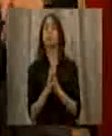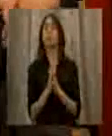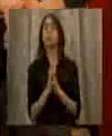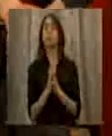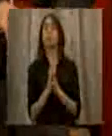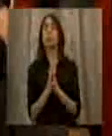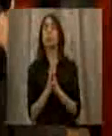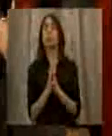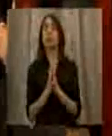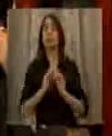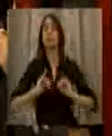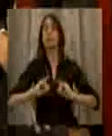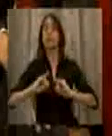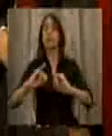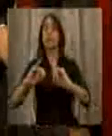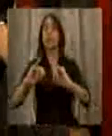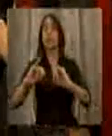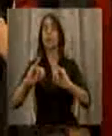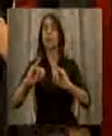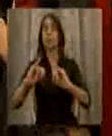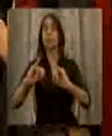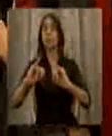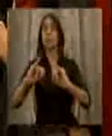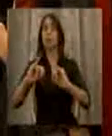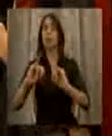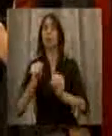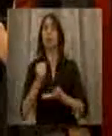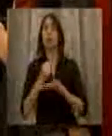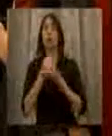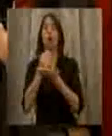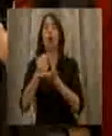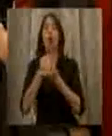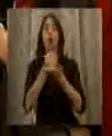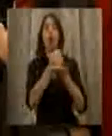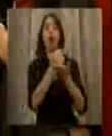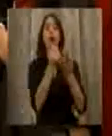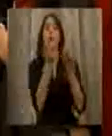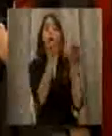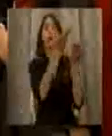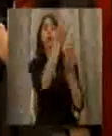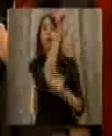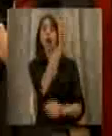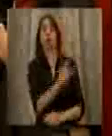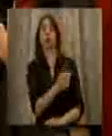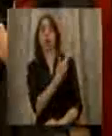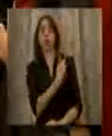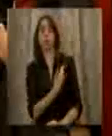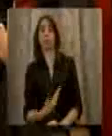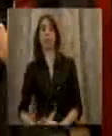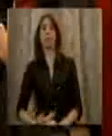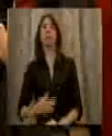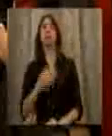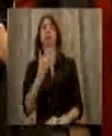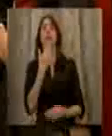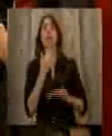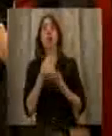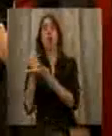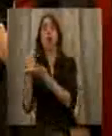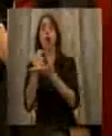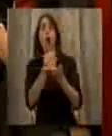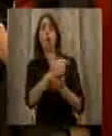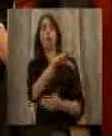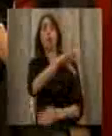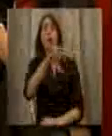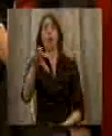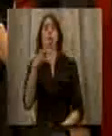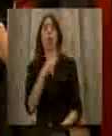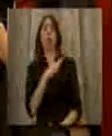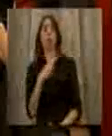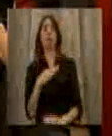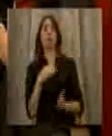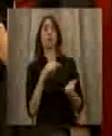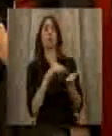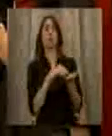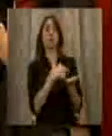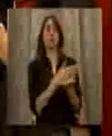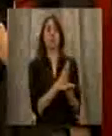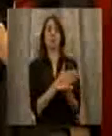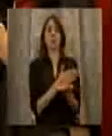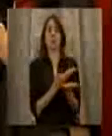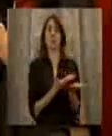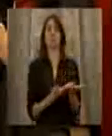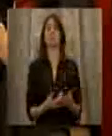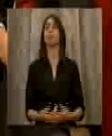vamos a seguir colaborando con él y con los distintos ministerios en esta agenda. Por